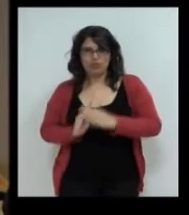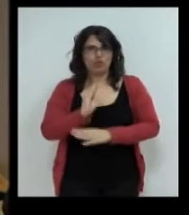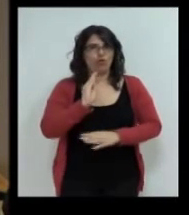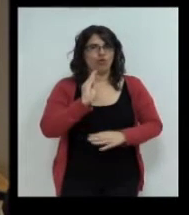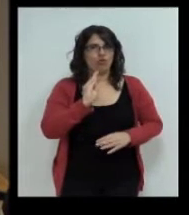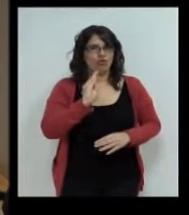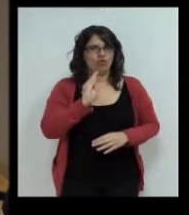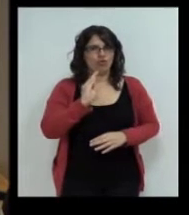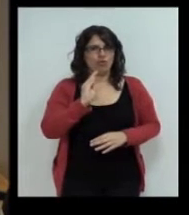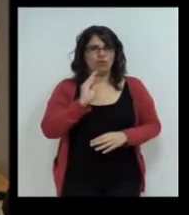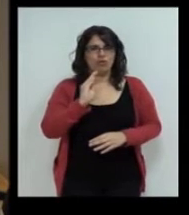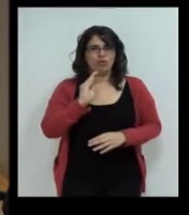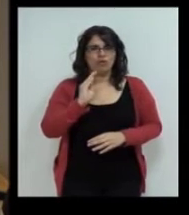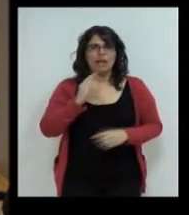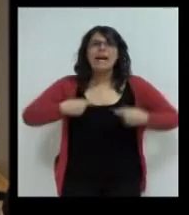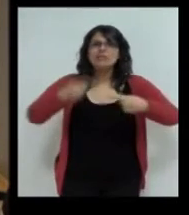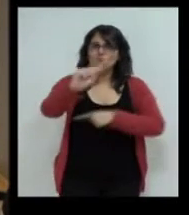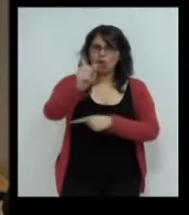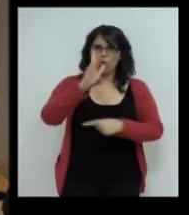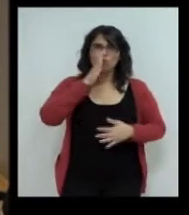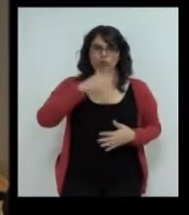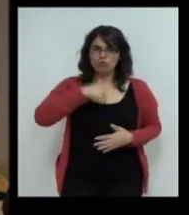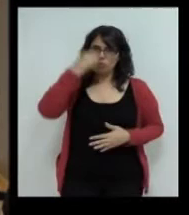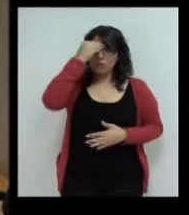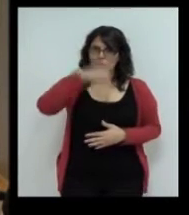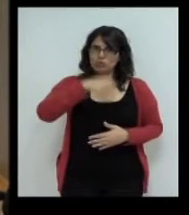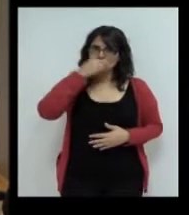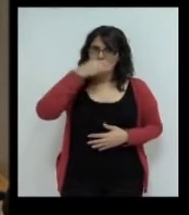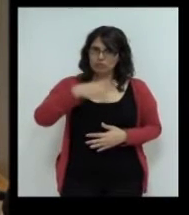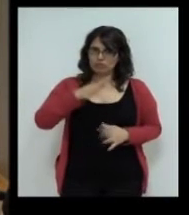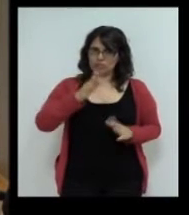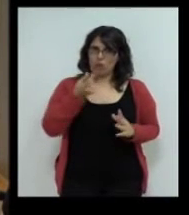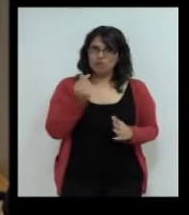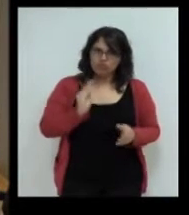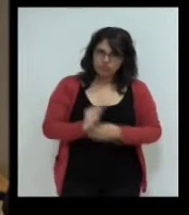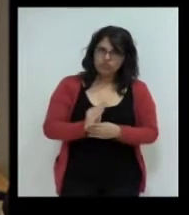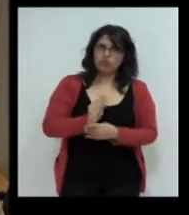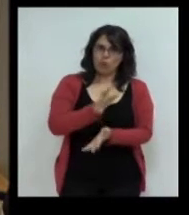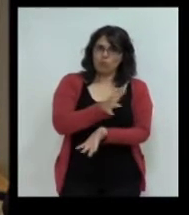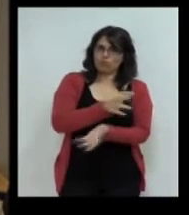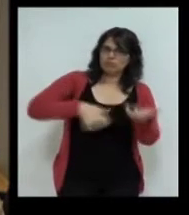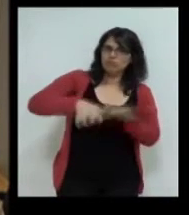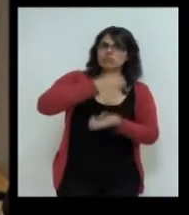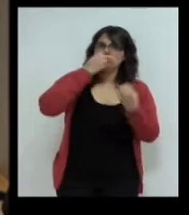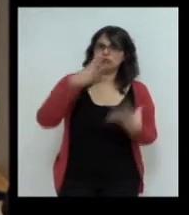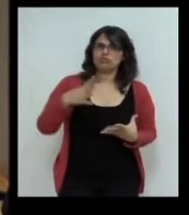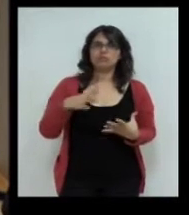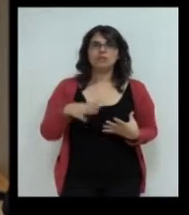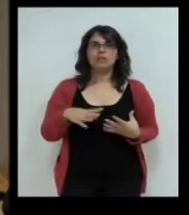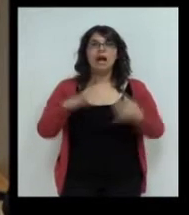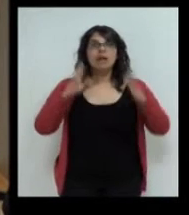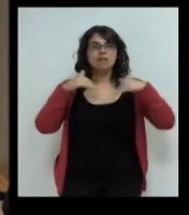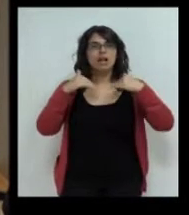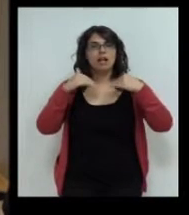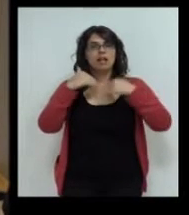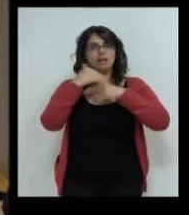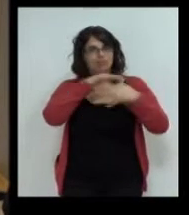yo creo que esto es una inversión realmente, no un gasto de verdad, en poder tener esos contenidos